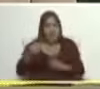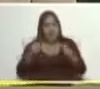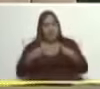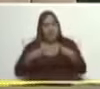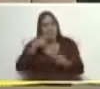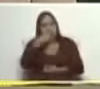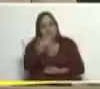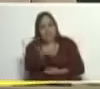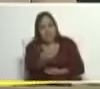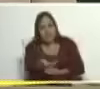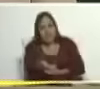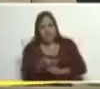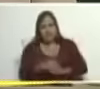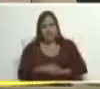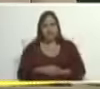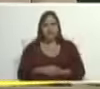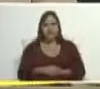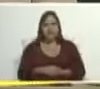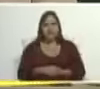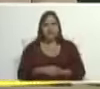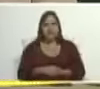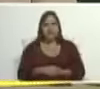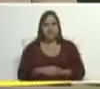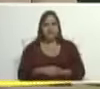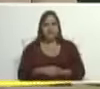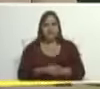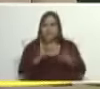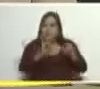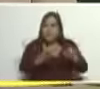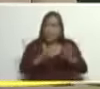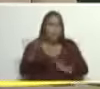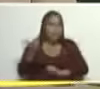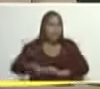fácil. Es por ende vital.